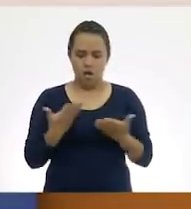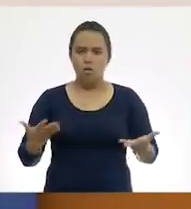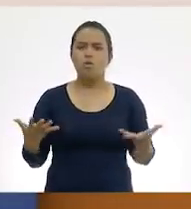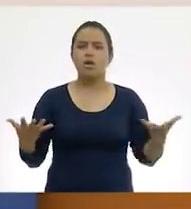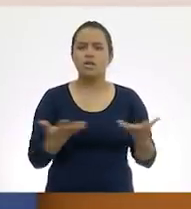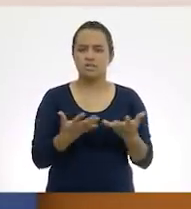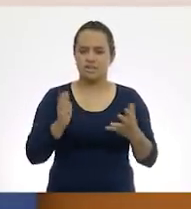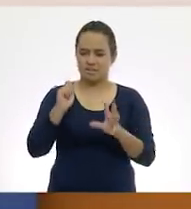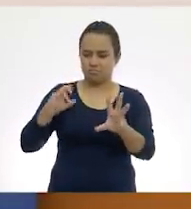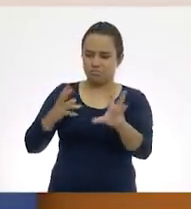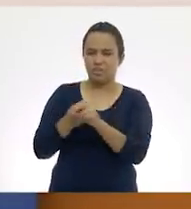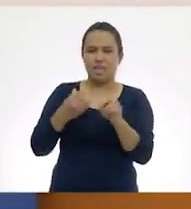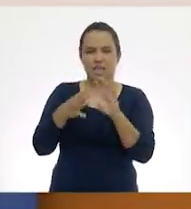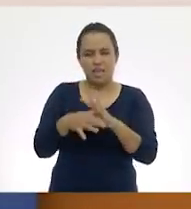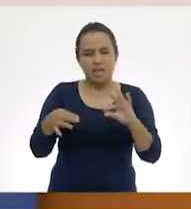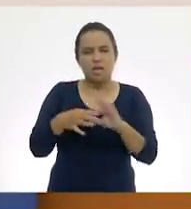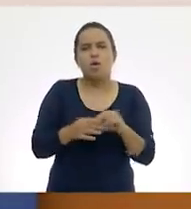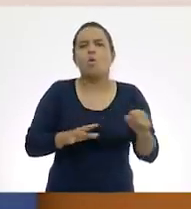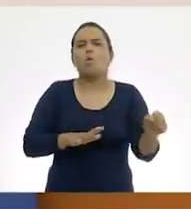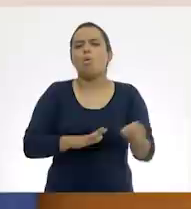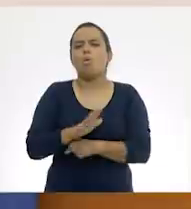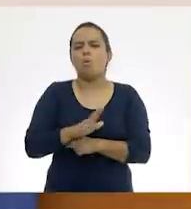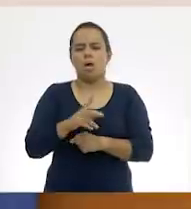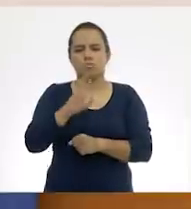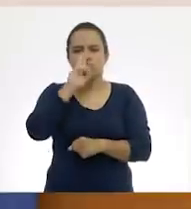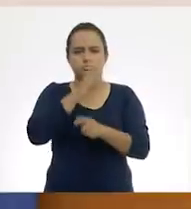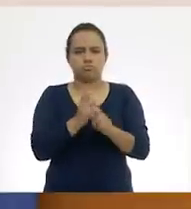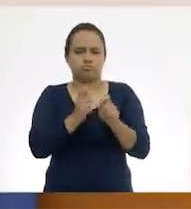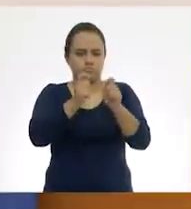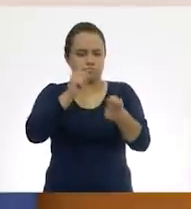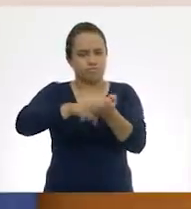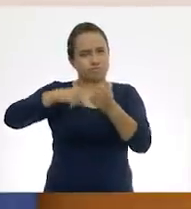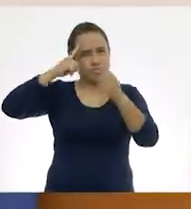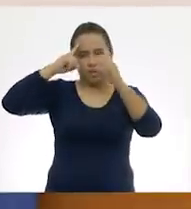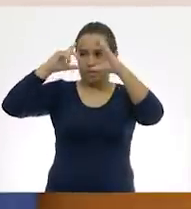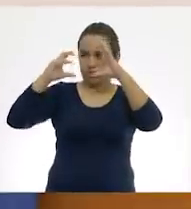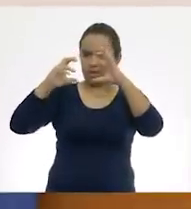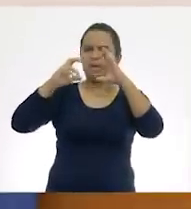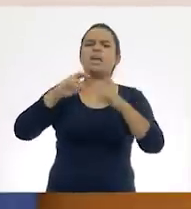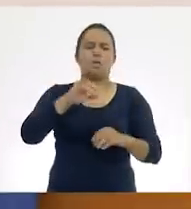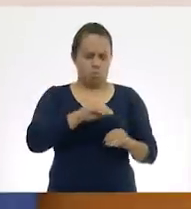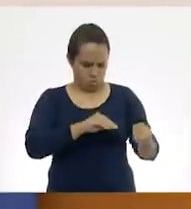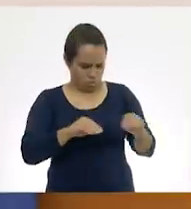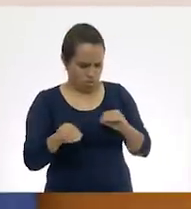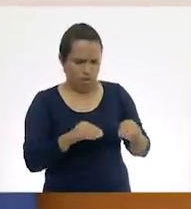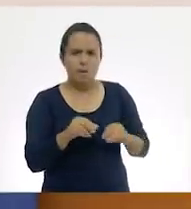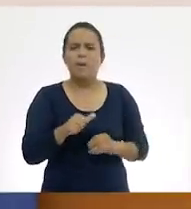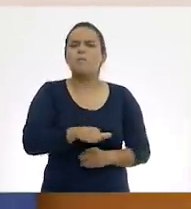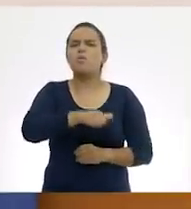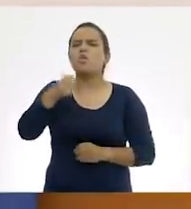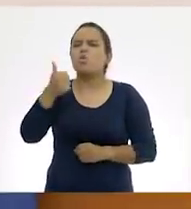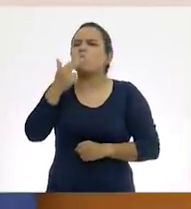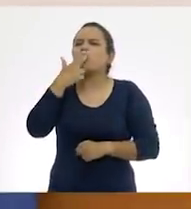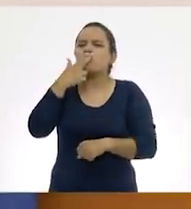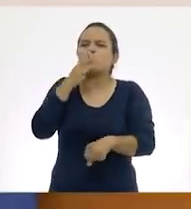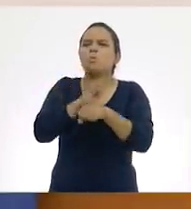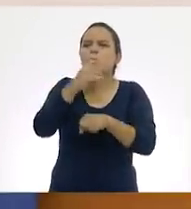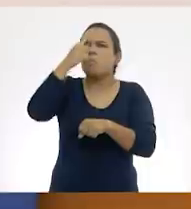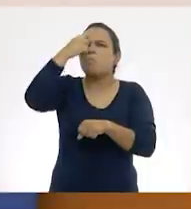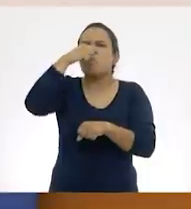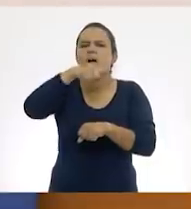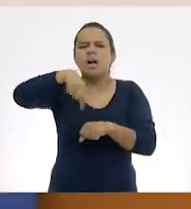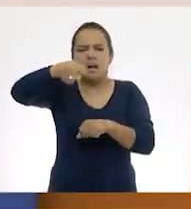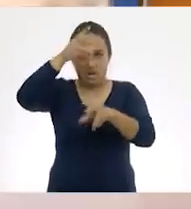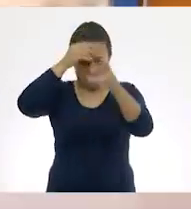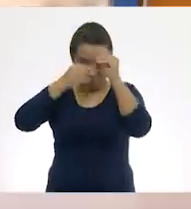una recapitulación de cuáles son esas tareas que tiene nuestro cerebro, además del movimiento, que nos ayudan a aprender. ¿Te parece